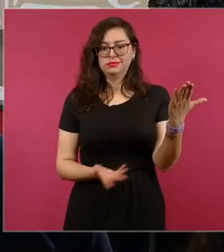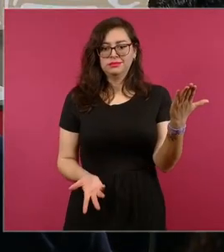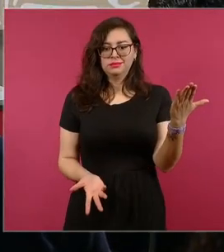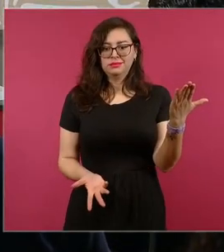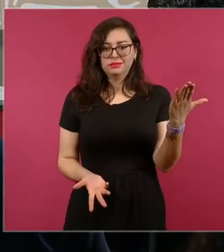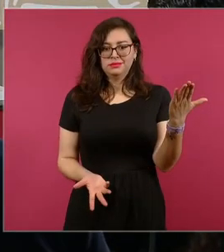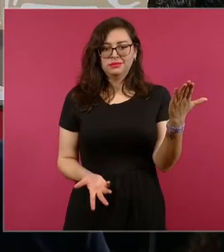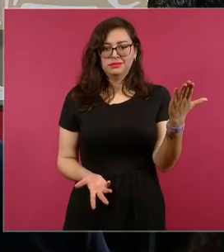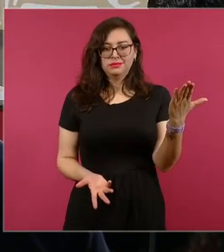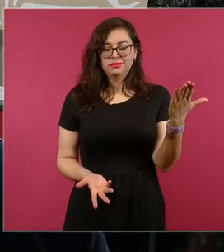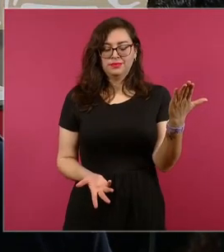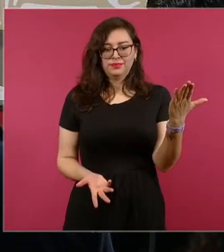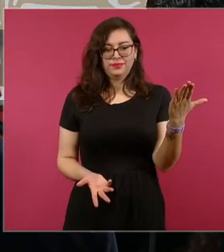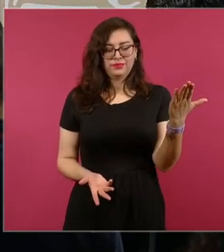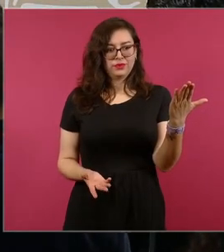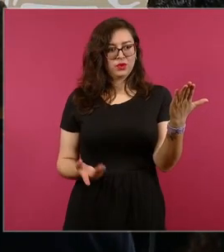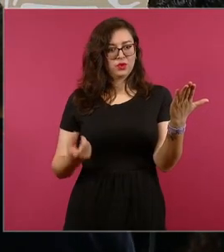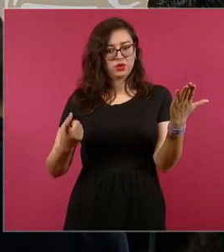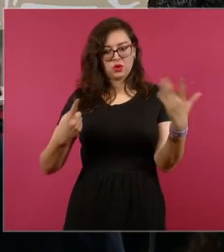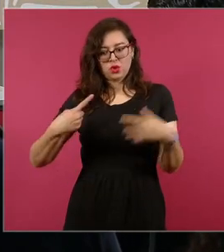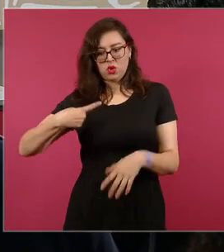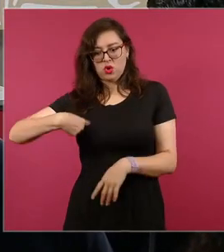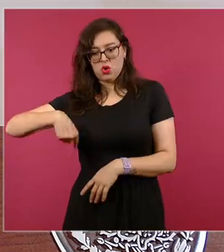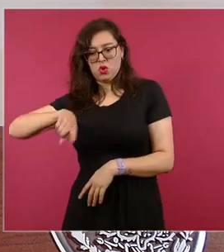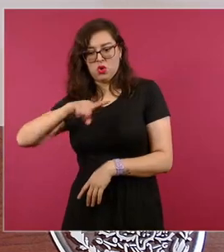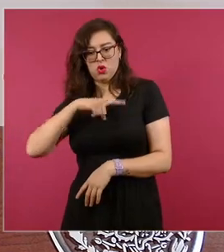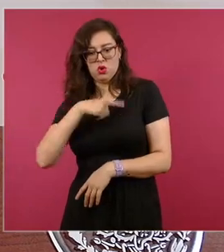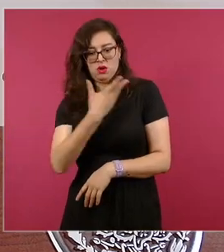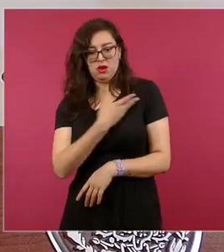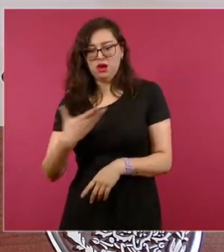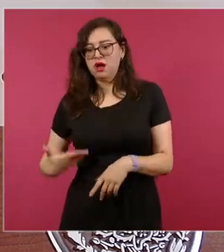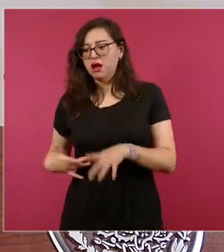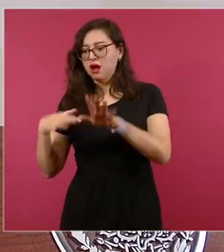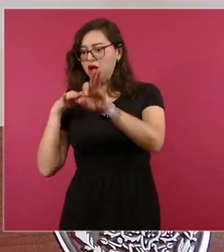haciendo en coordinación con la Casa Blanca